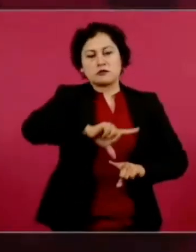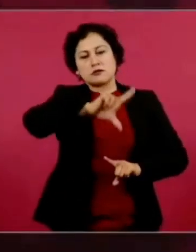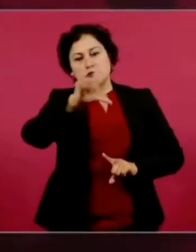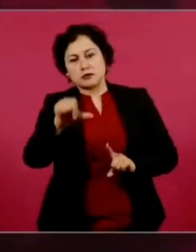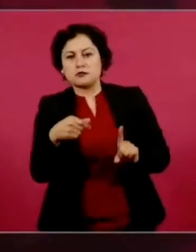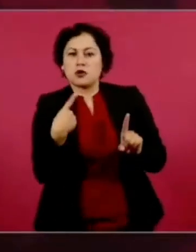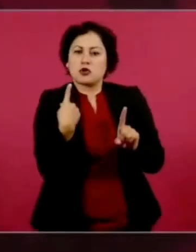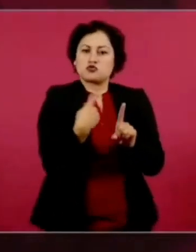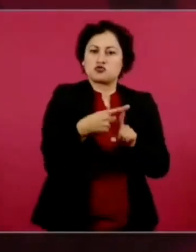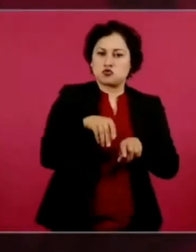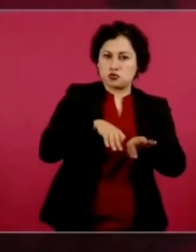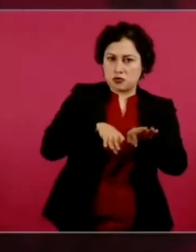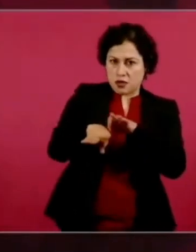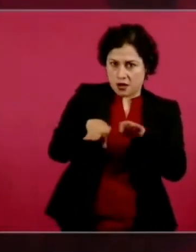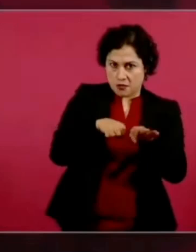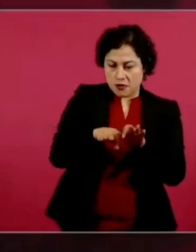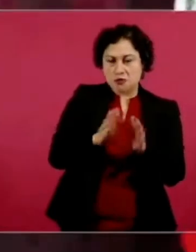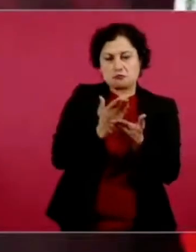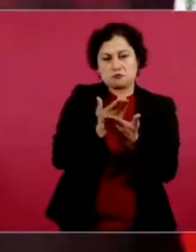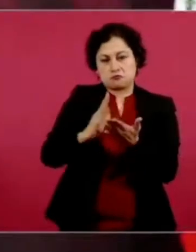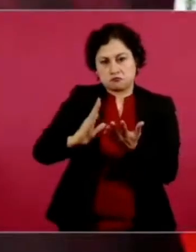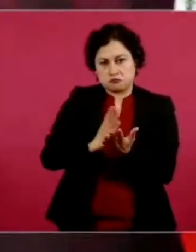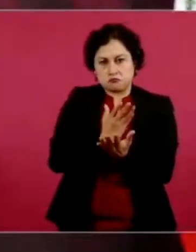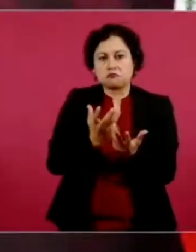que hacer